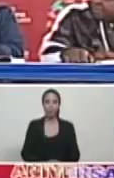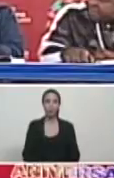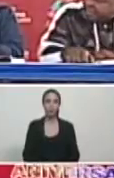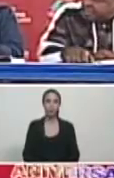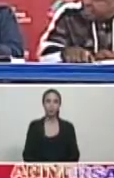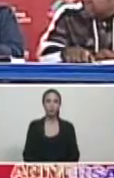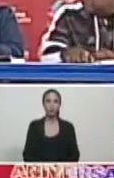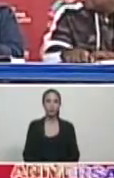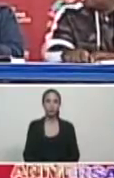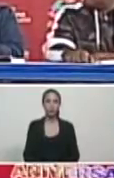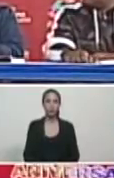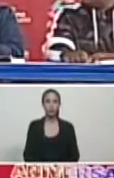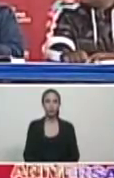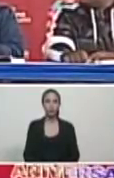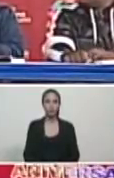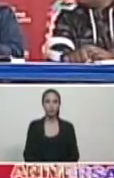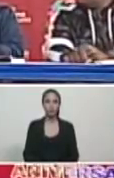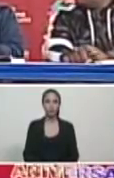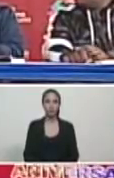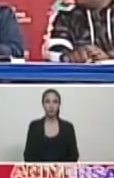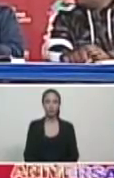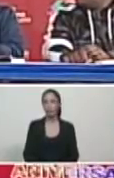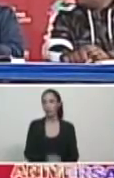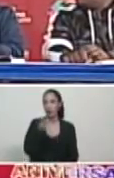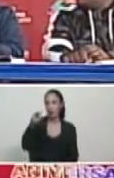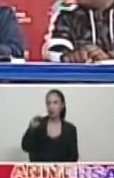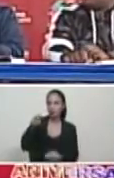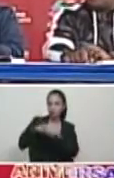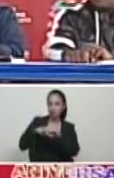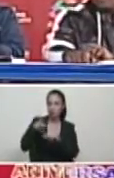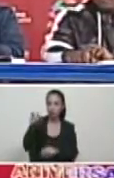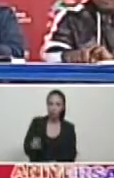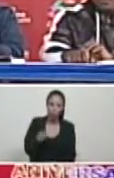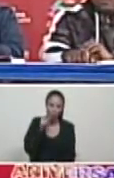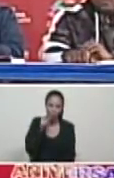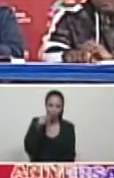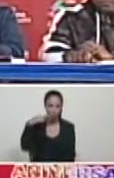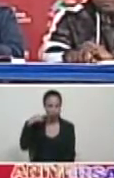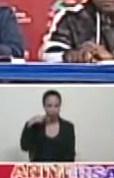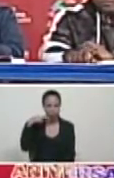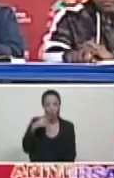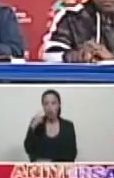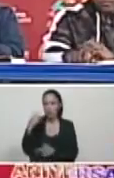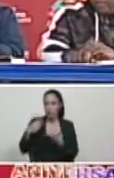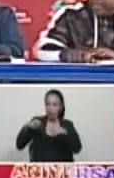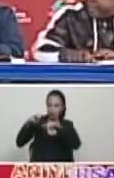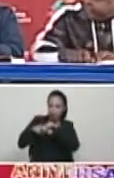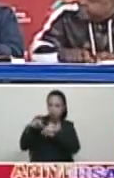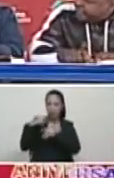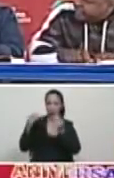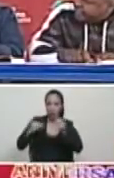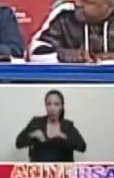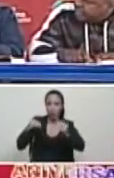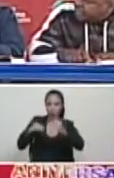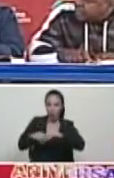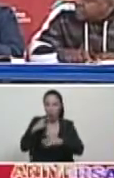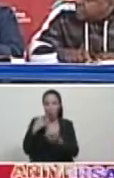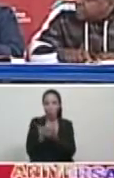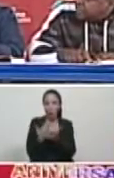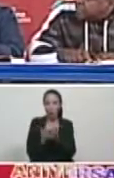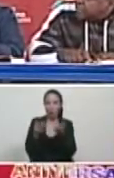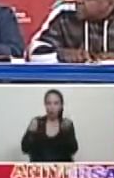Ya Mimú me lo dijo. Conversó conmigo y me adelantó esta idea, pero yo quiero ver lo concreto de la idea, Mimú, que